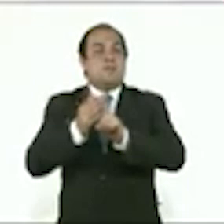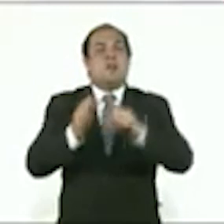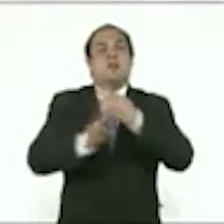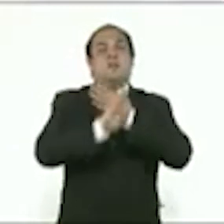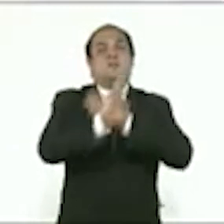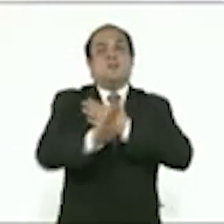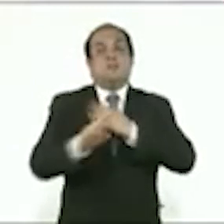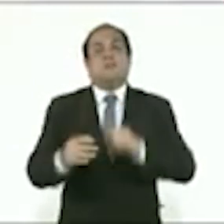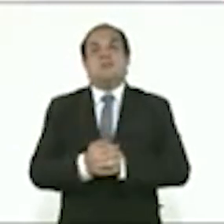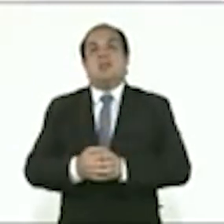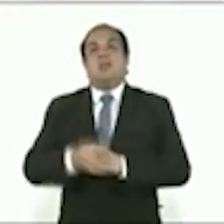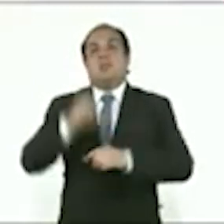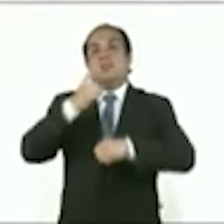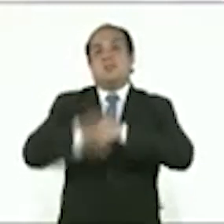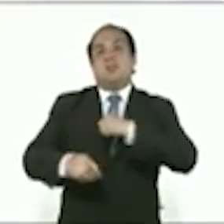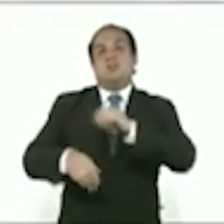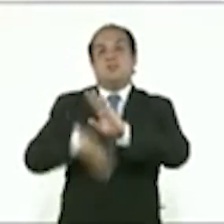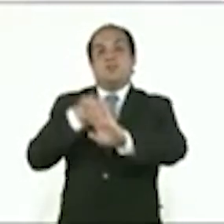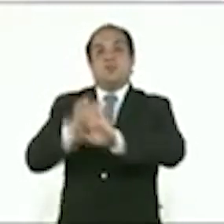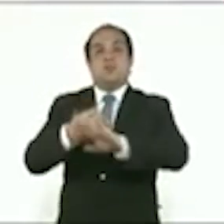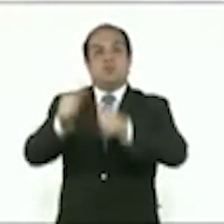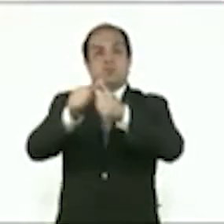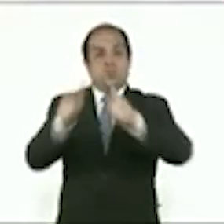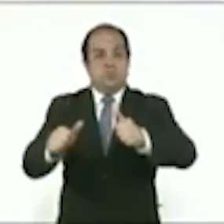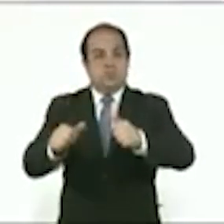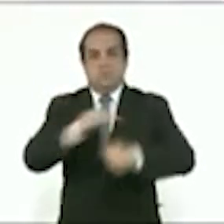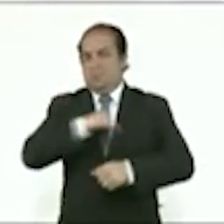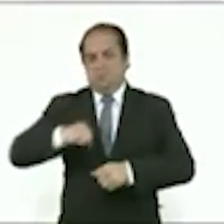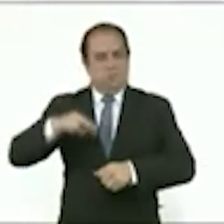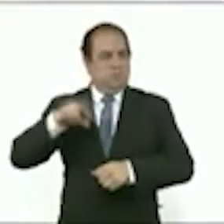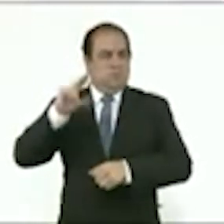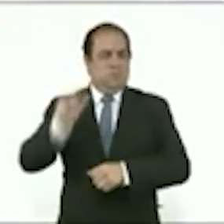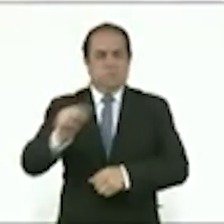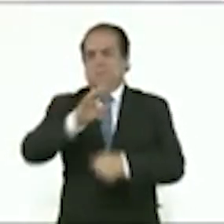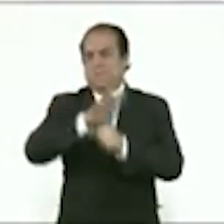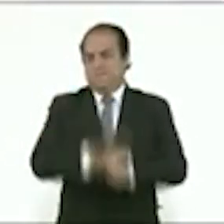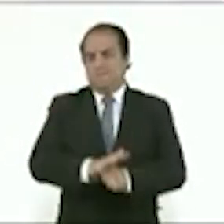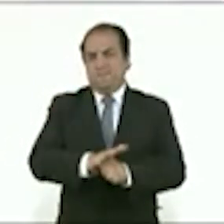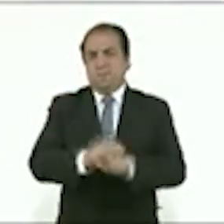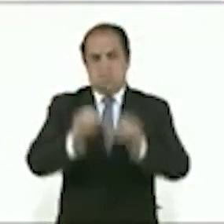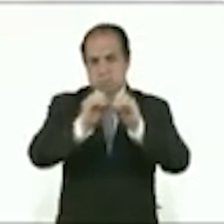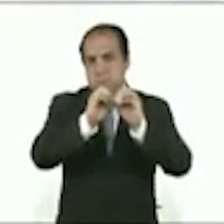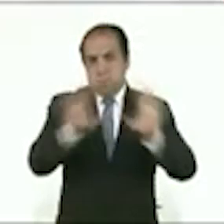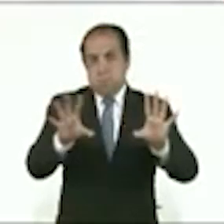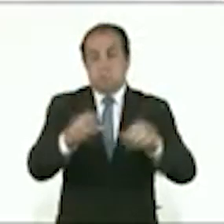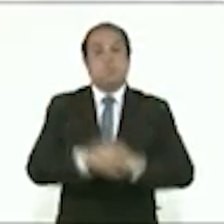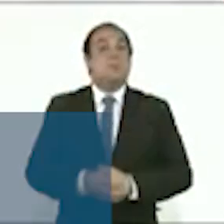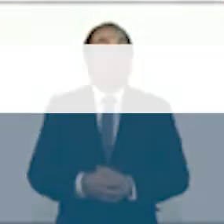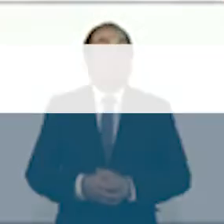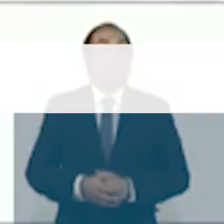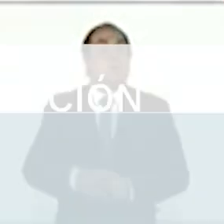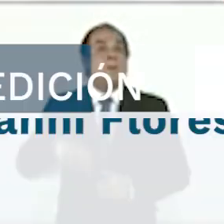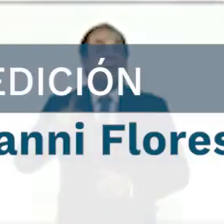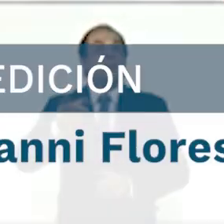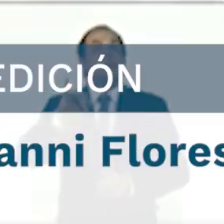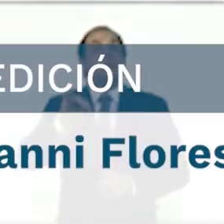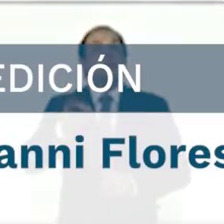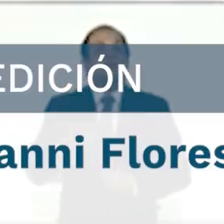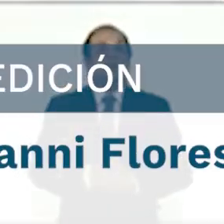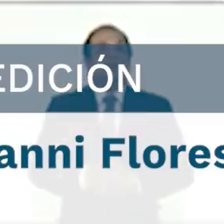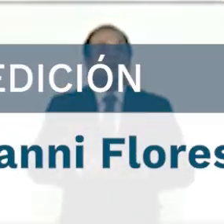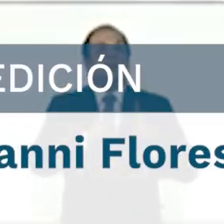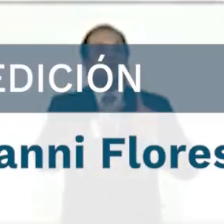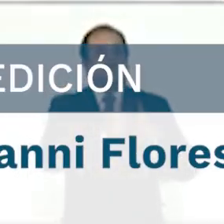intervención en contra de los monumentos. No obstante, la mandataria capitalina comentó que la Secretaría de Seguridad Ciudadana encausa